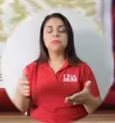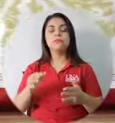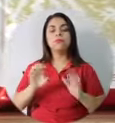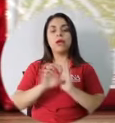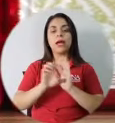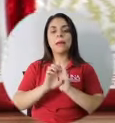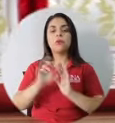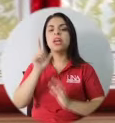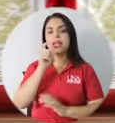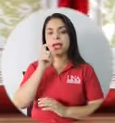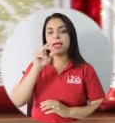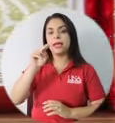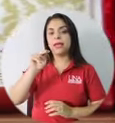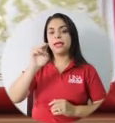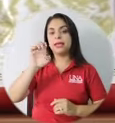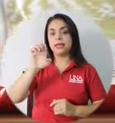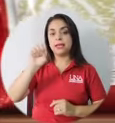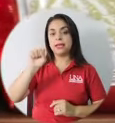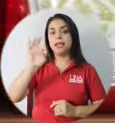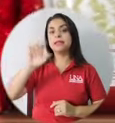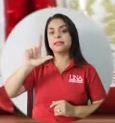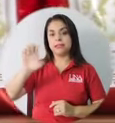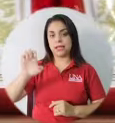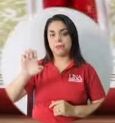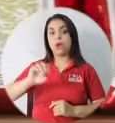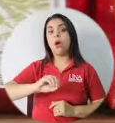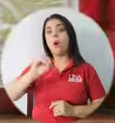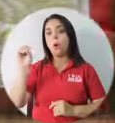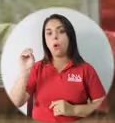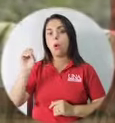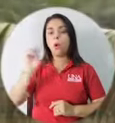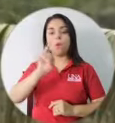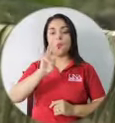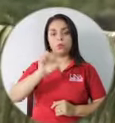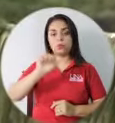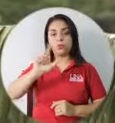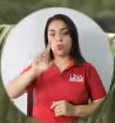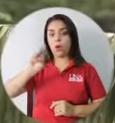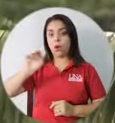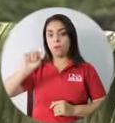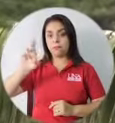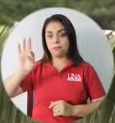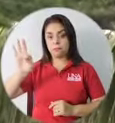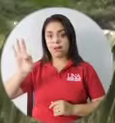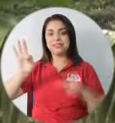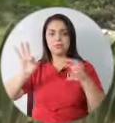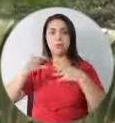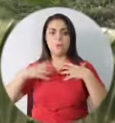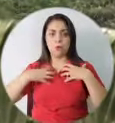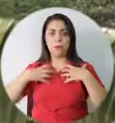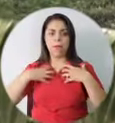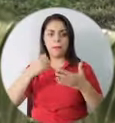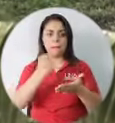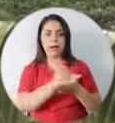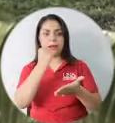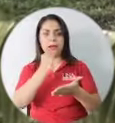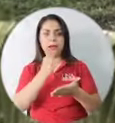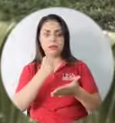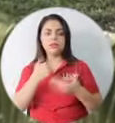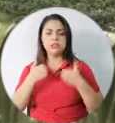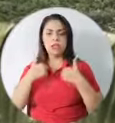muy visible, es Nestlé. O el mismo Walmart, que ya tiene su propia marca, pero forma parte de un conjunto,